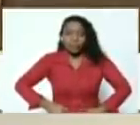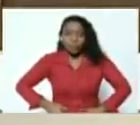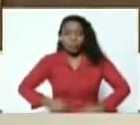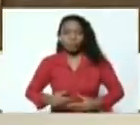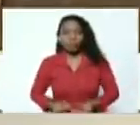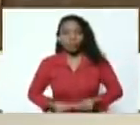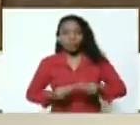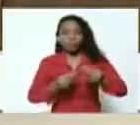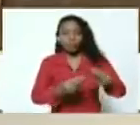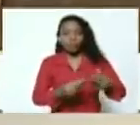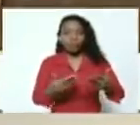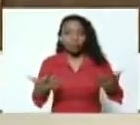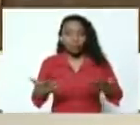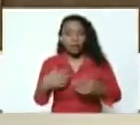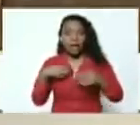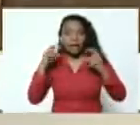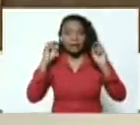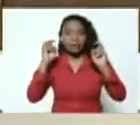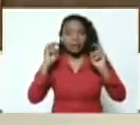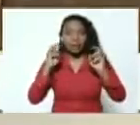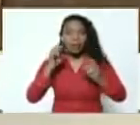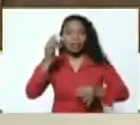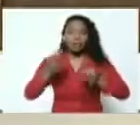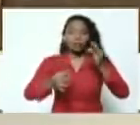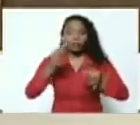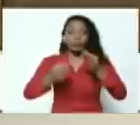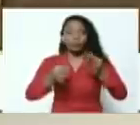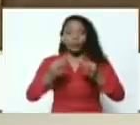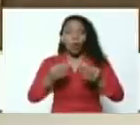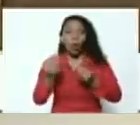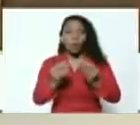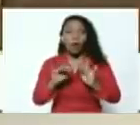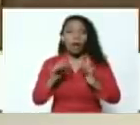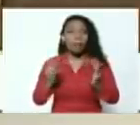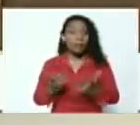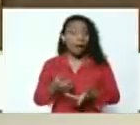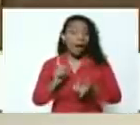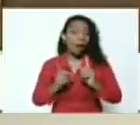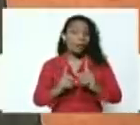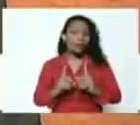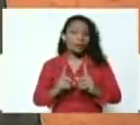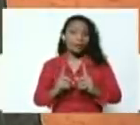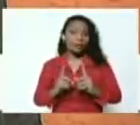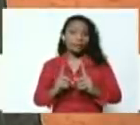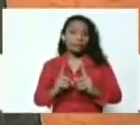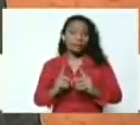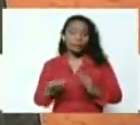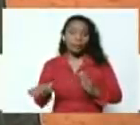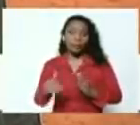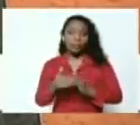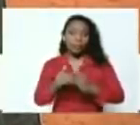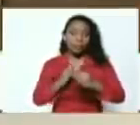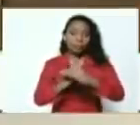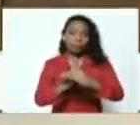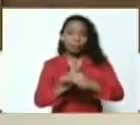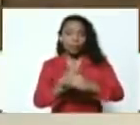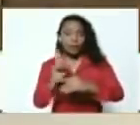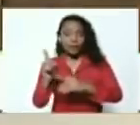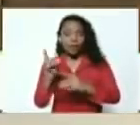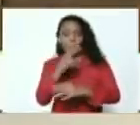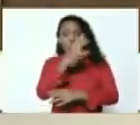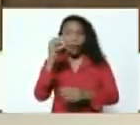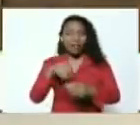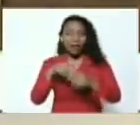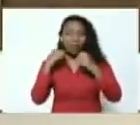que en el caso de tribunales y fiscalías, bueno, la pandemia a veces evitaba, en las semanas de cuarentena